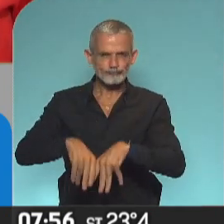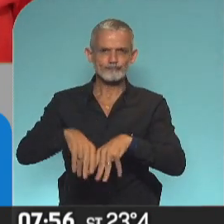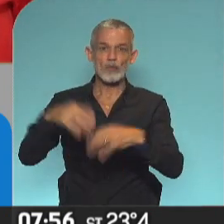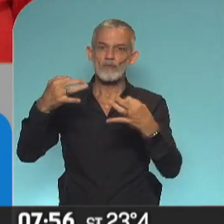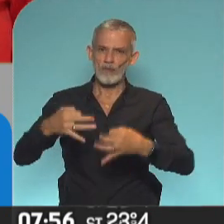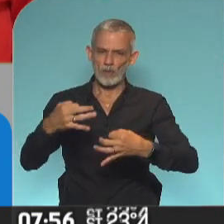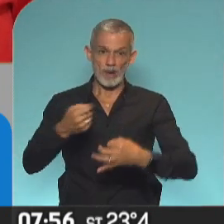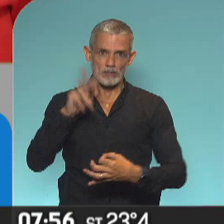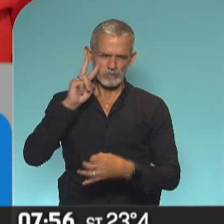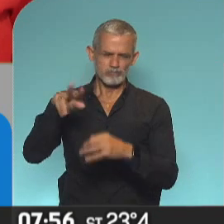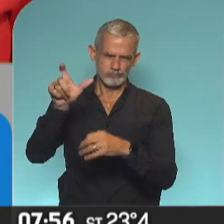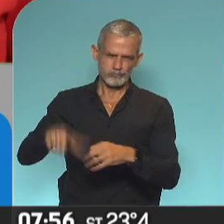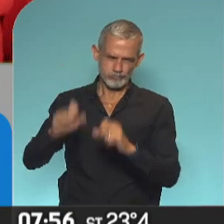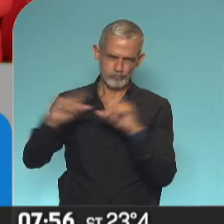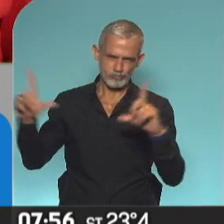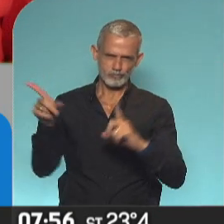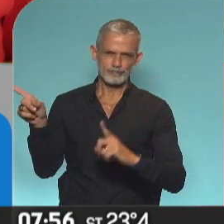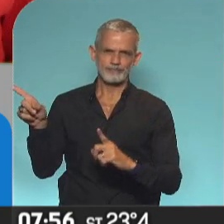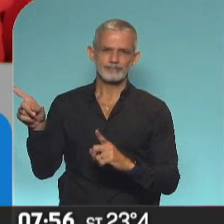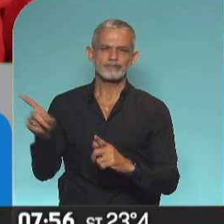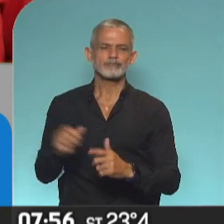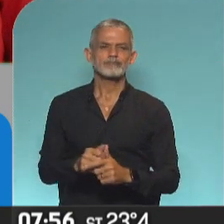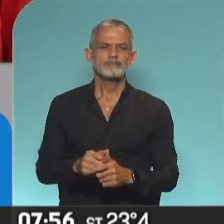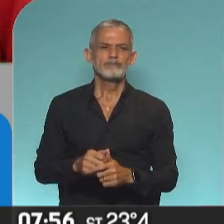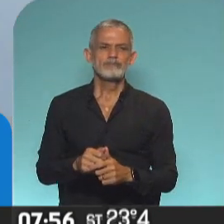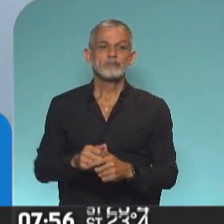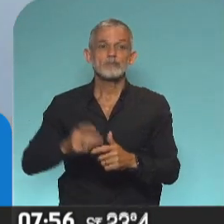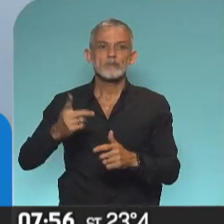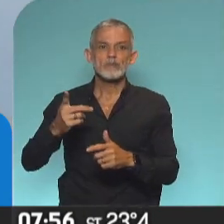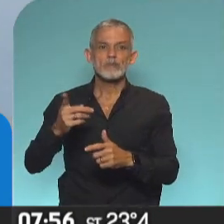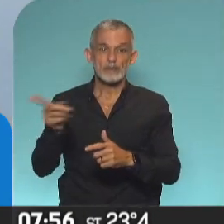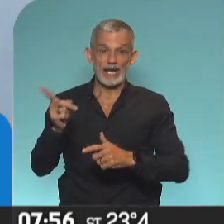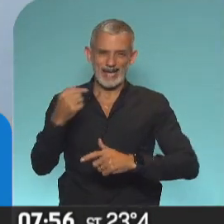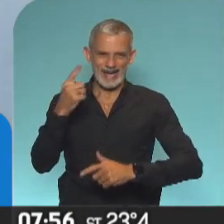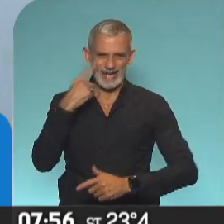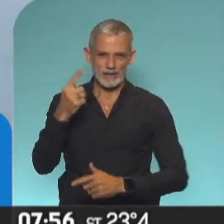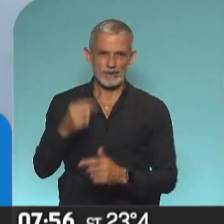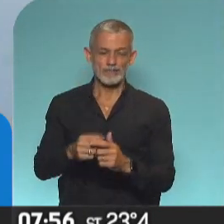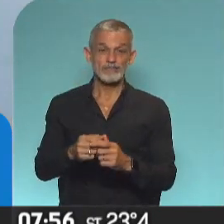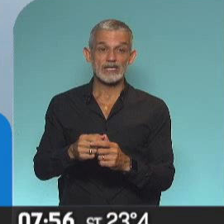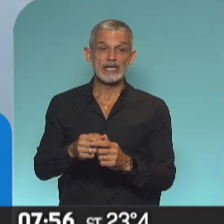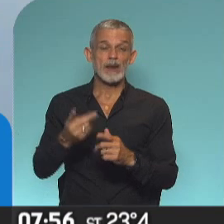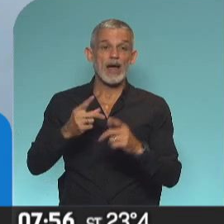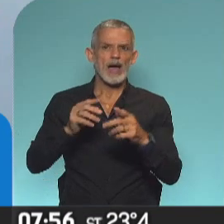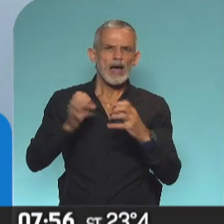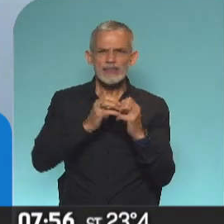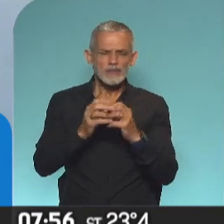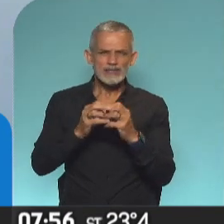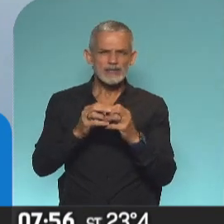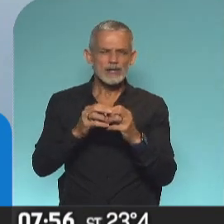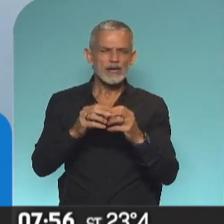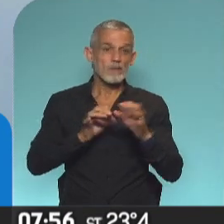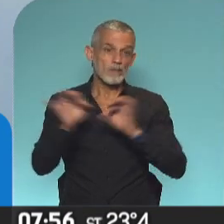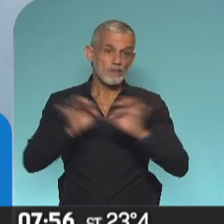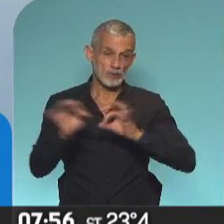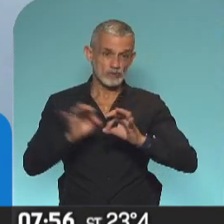En donde ¿Lo vemos, te parece? Sí, vamos a ver el comunicado entonces. Dale. Ahí está. Lo estamos viendo. Vuelve a debatir el proyecto que aprobó diputados.